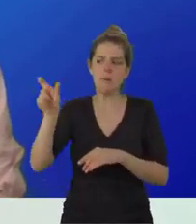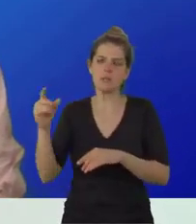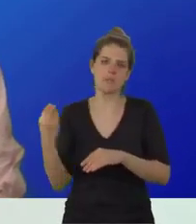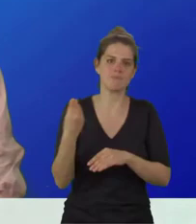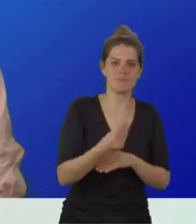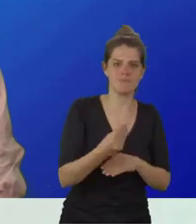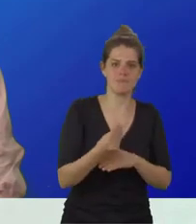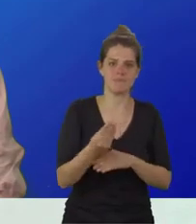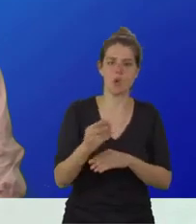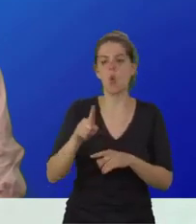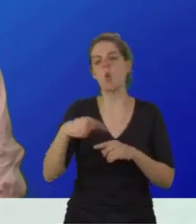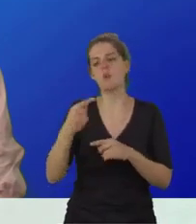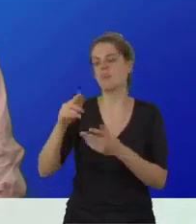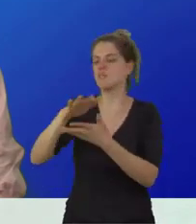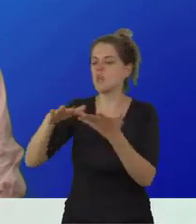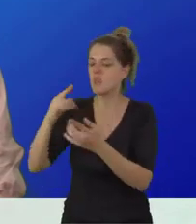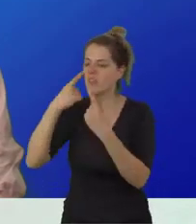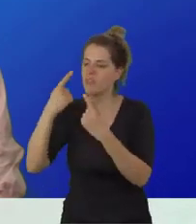vista